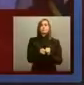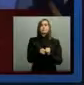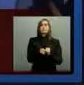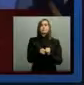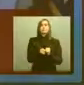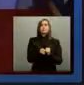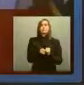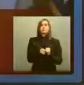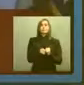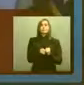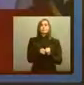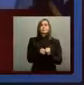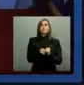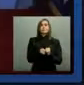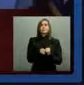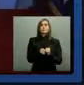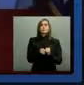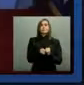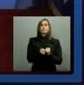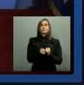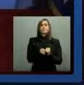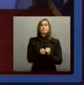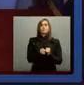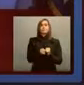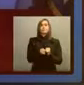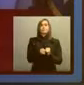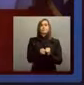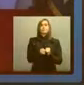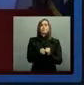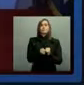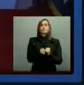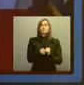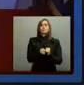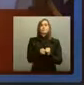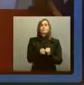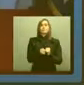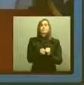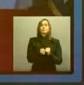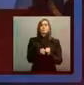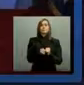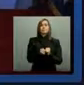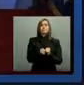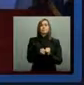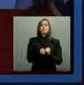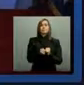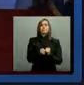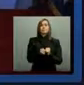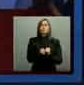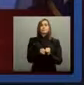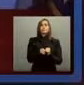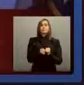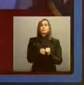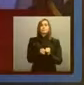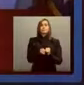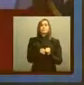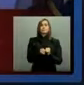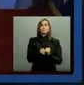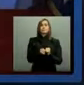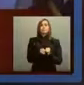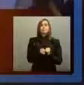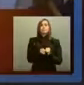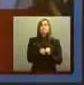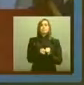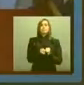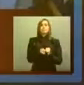durar pagándole los préstamos que este gobierno del cambio ha hecho nosotros tenemos una